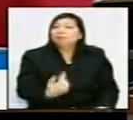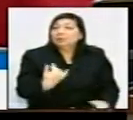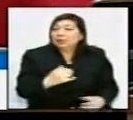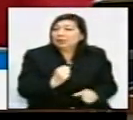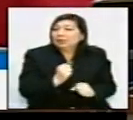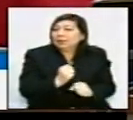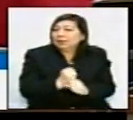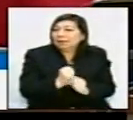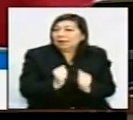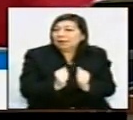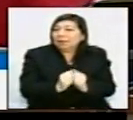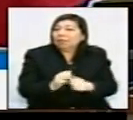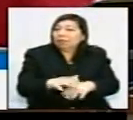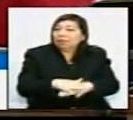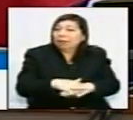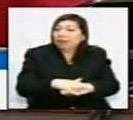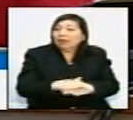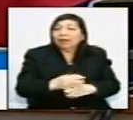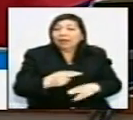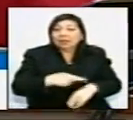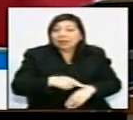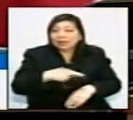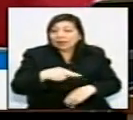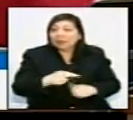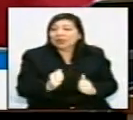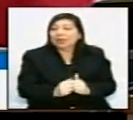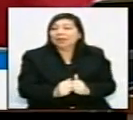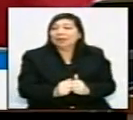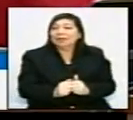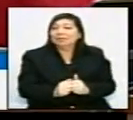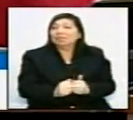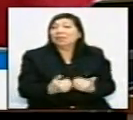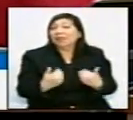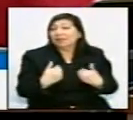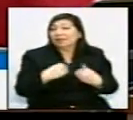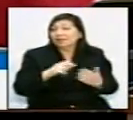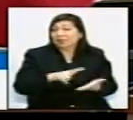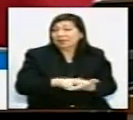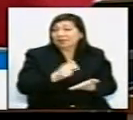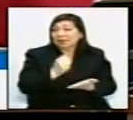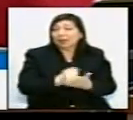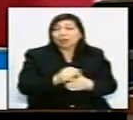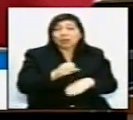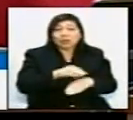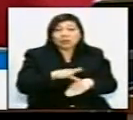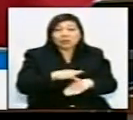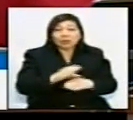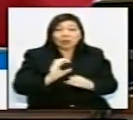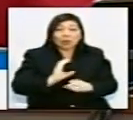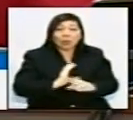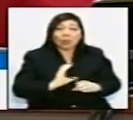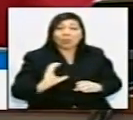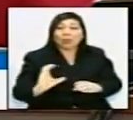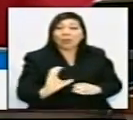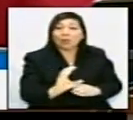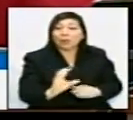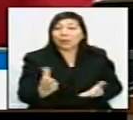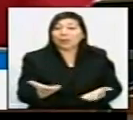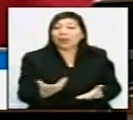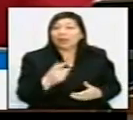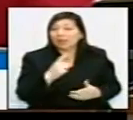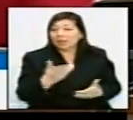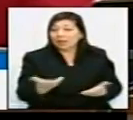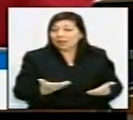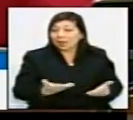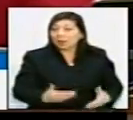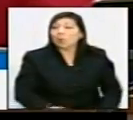trabajar el Plan Hidráulico Regional, que debe ser aprobado por el Consejo de Cuenca, y el Inventario de Infraestructura